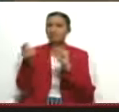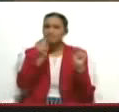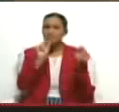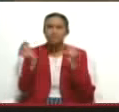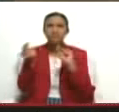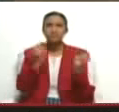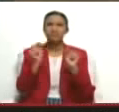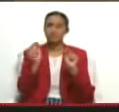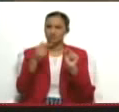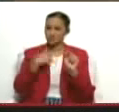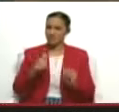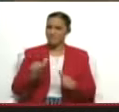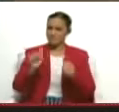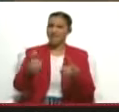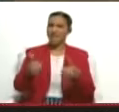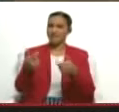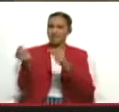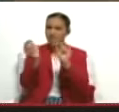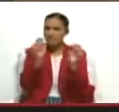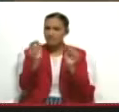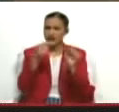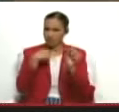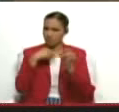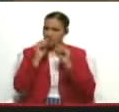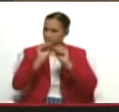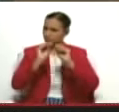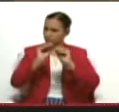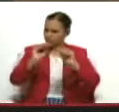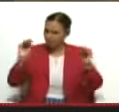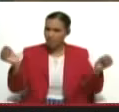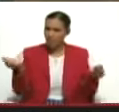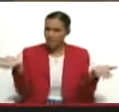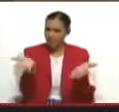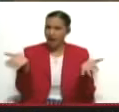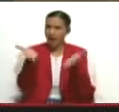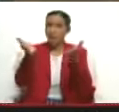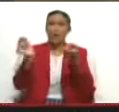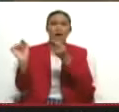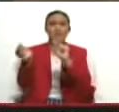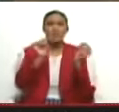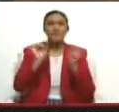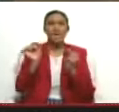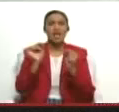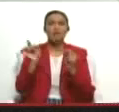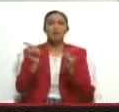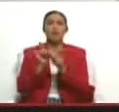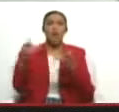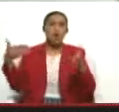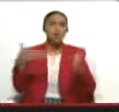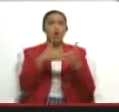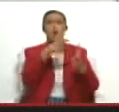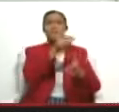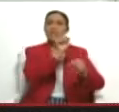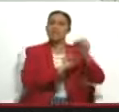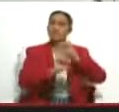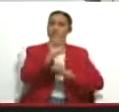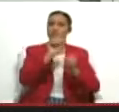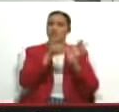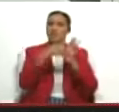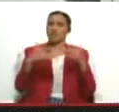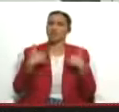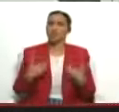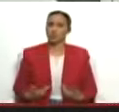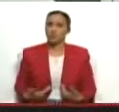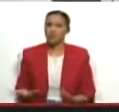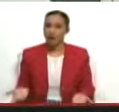inicie un debate sobre esta materia porque esto es una ofensa a los defensores de Derechos Humanos que arriesgan su vida en s